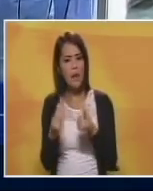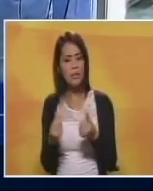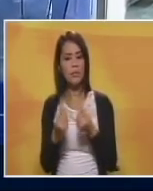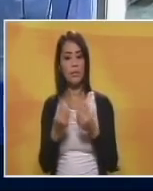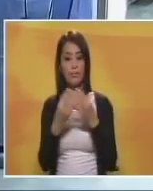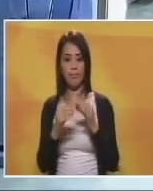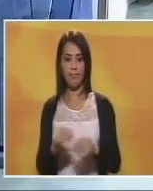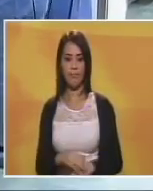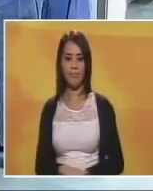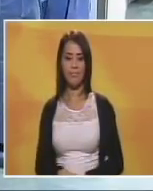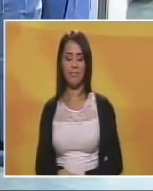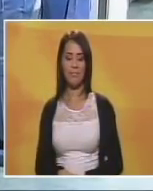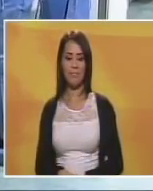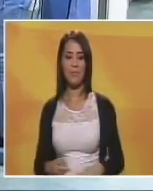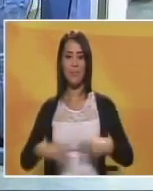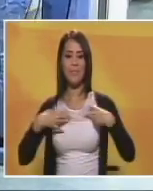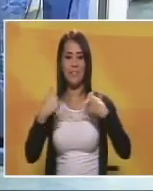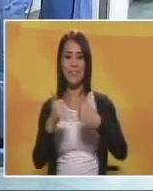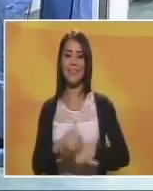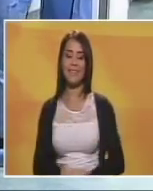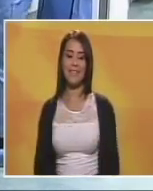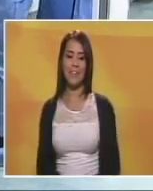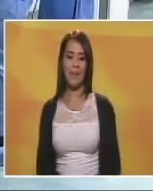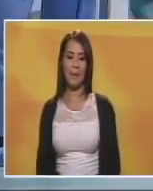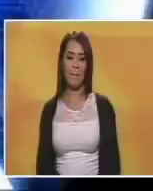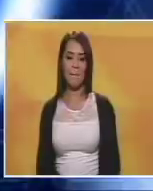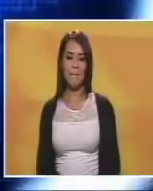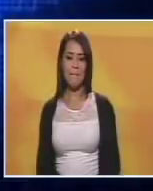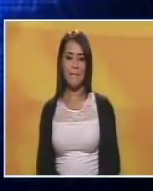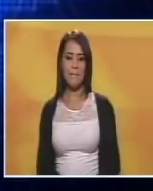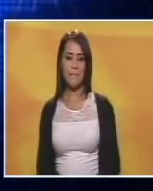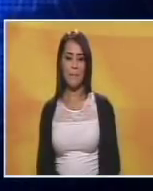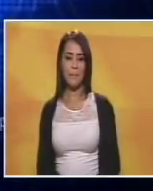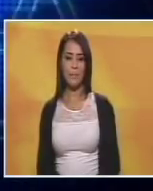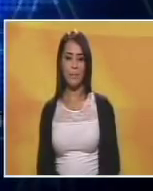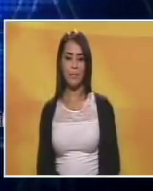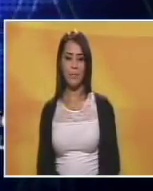Joyce Adrián, hasta una próxima entrega de Vida y Salud.